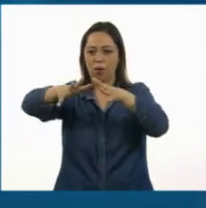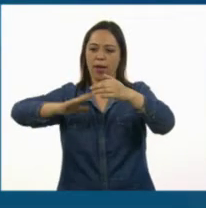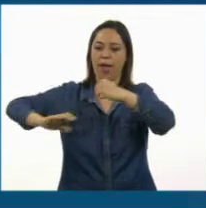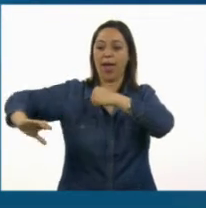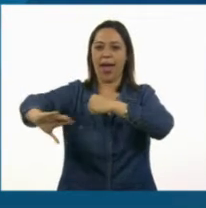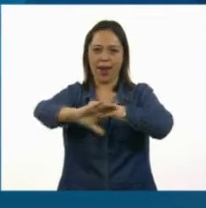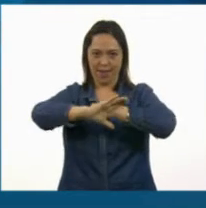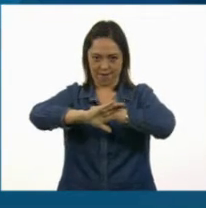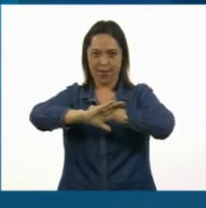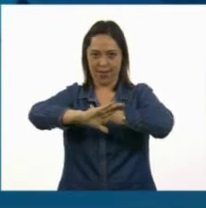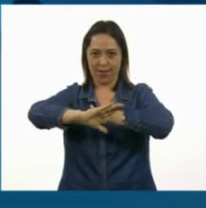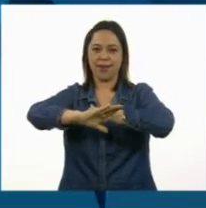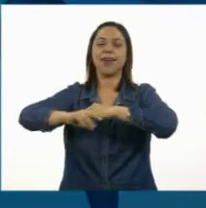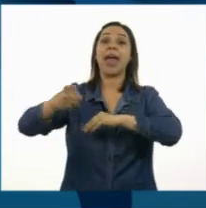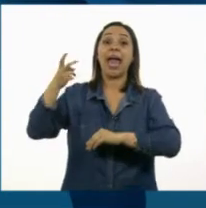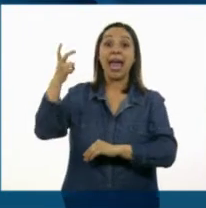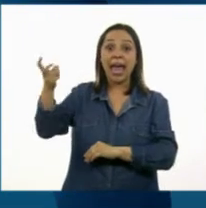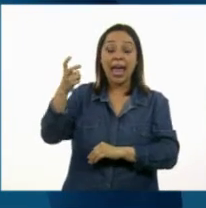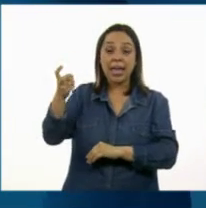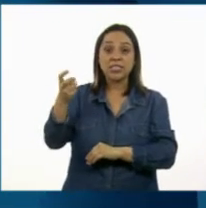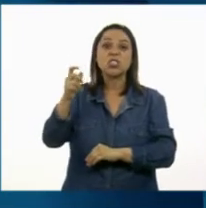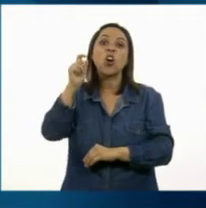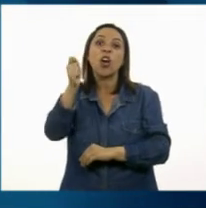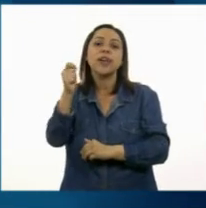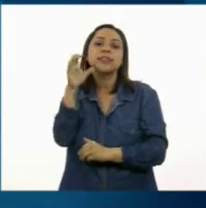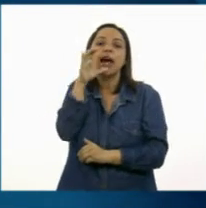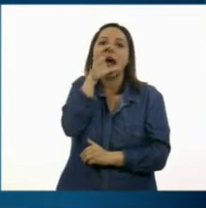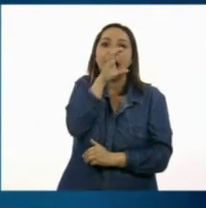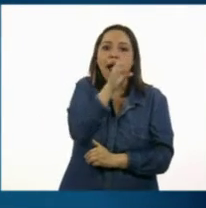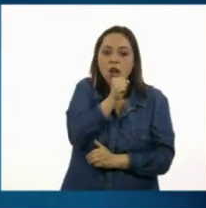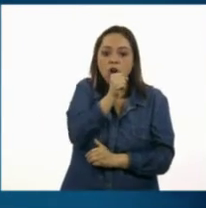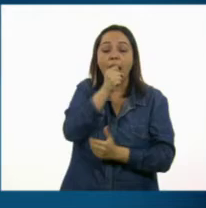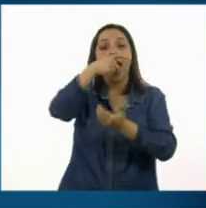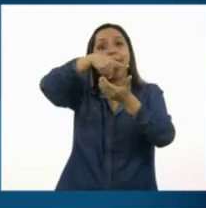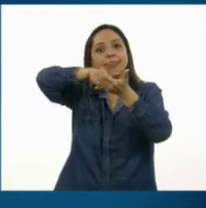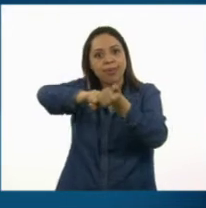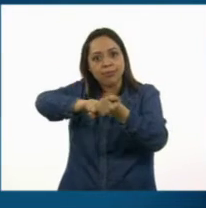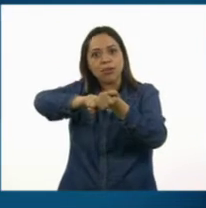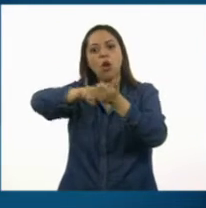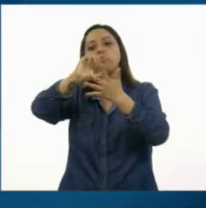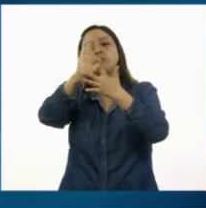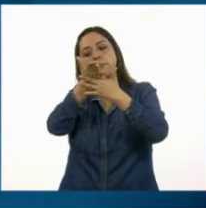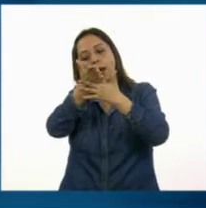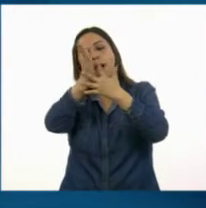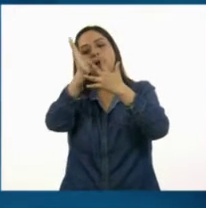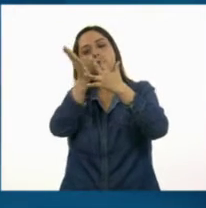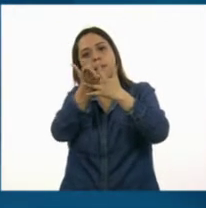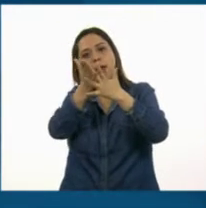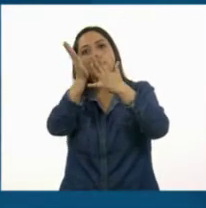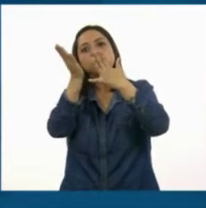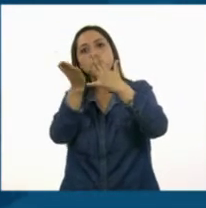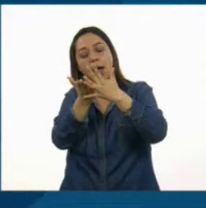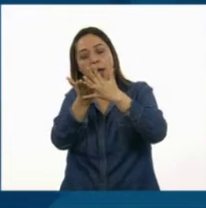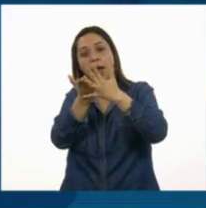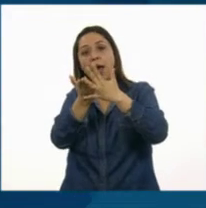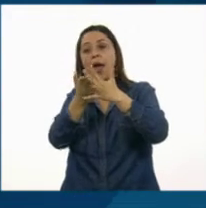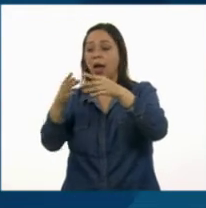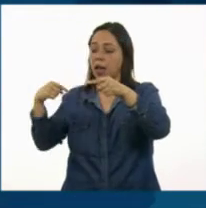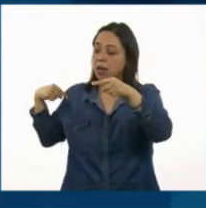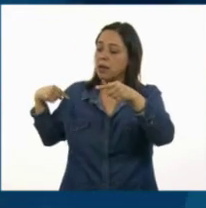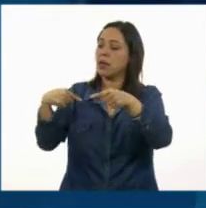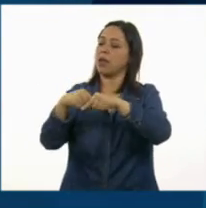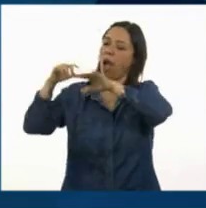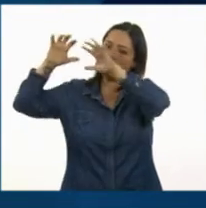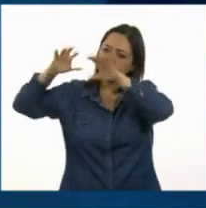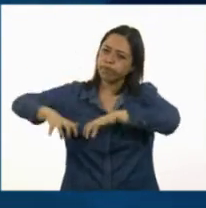clima tropical, pero este se subdivide en aquellas regiones donde uno hay lluvia todo el año y